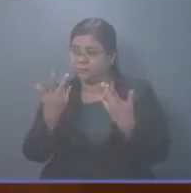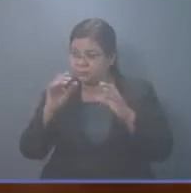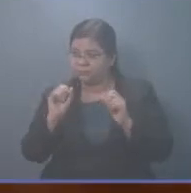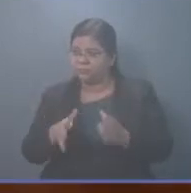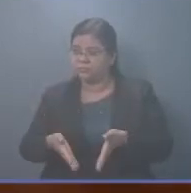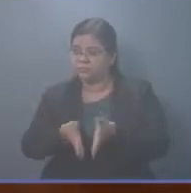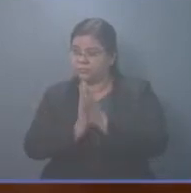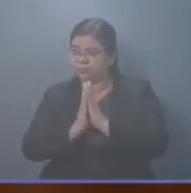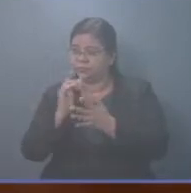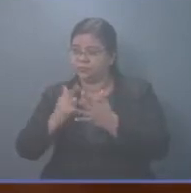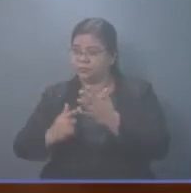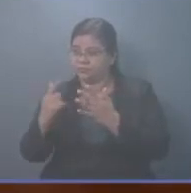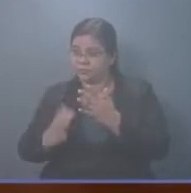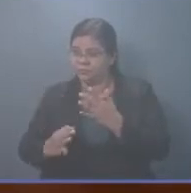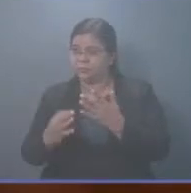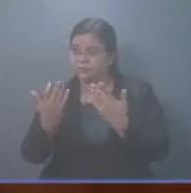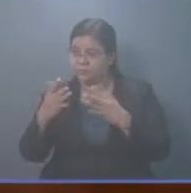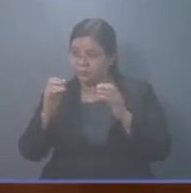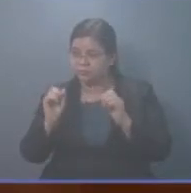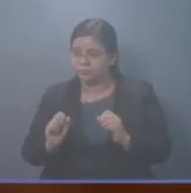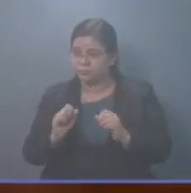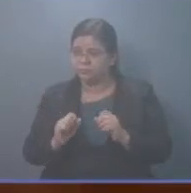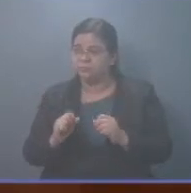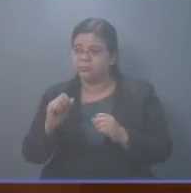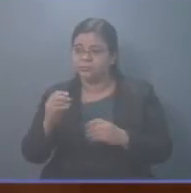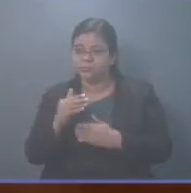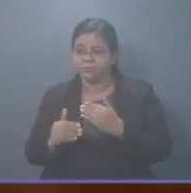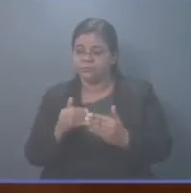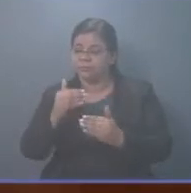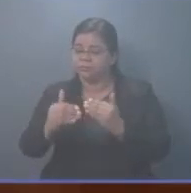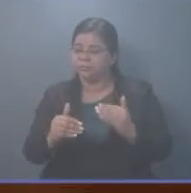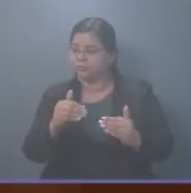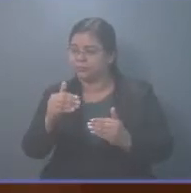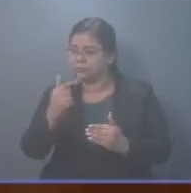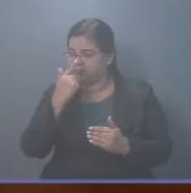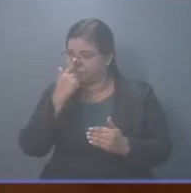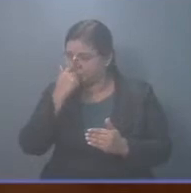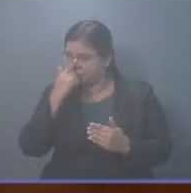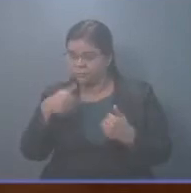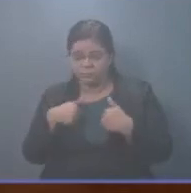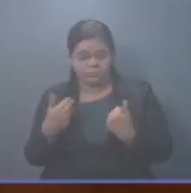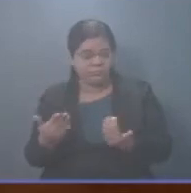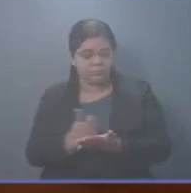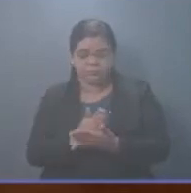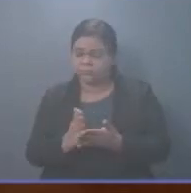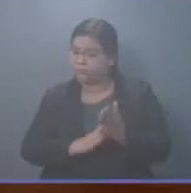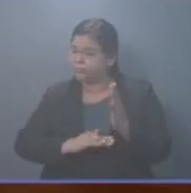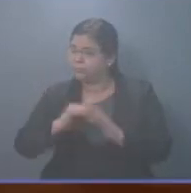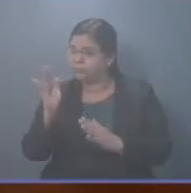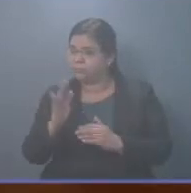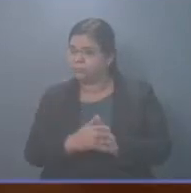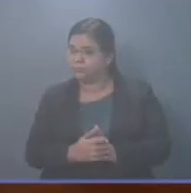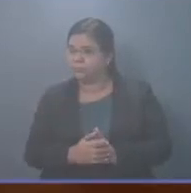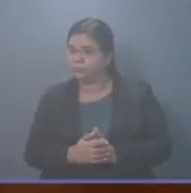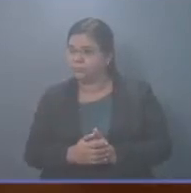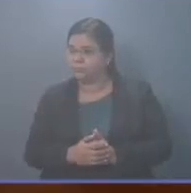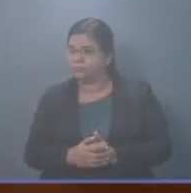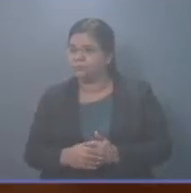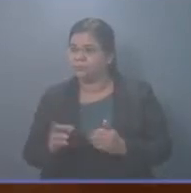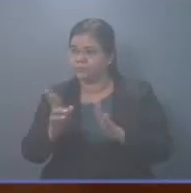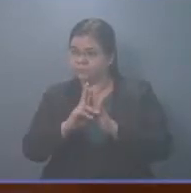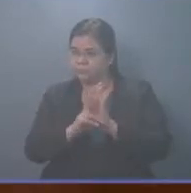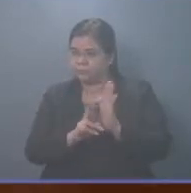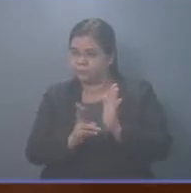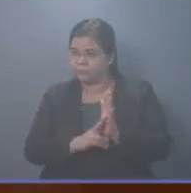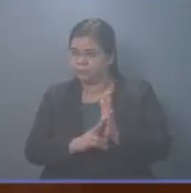se dejó para que ellos lo soliciten en su domicilio de residencia. Sin embargo, al no tener mayores elementos sería difícil comprobarlo, por eso se